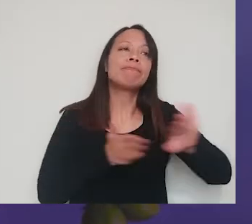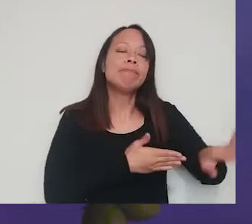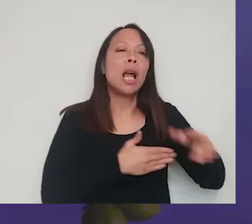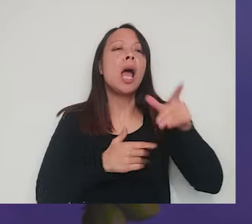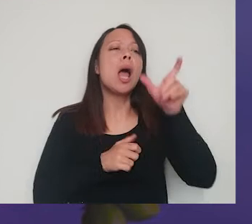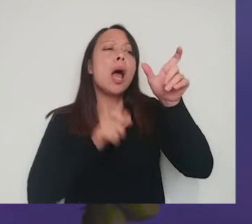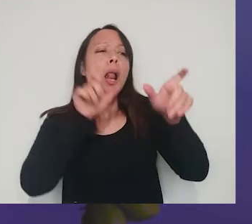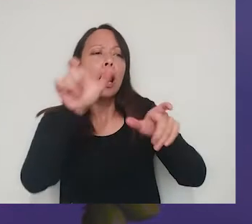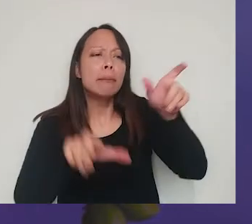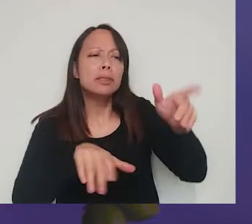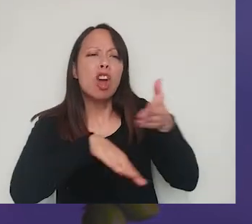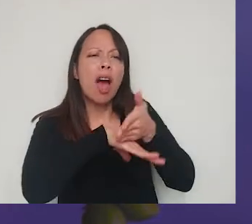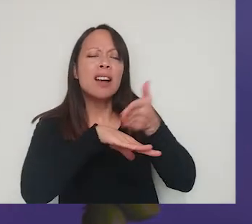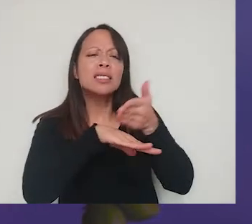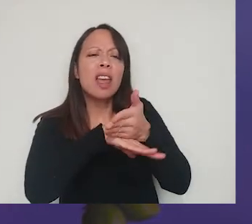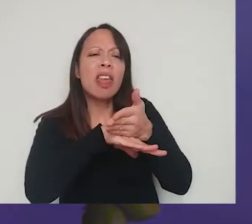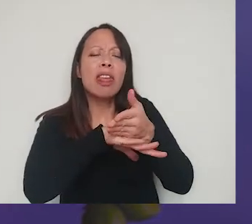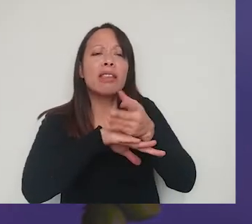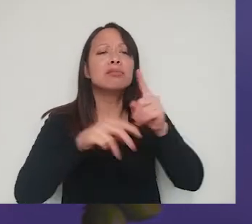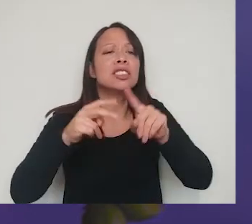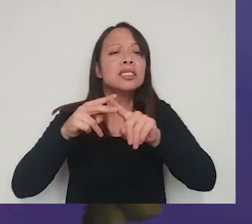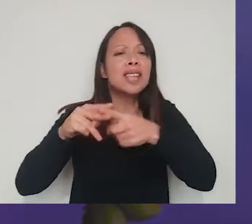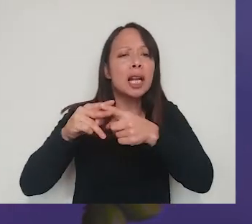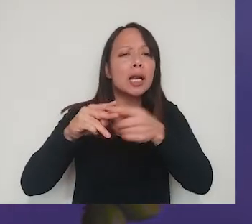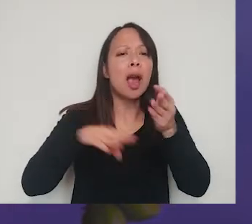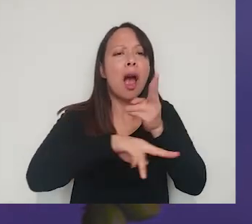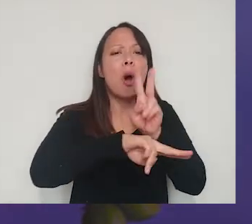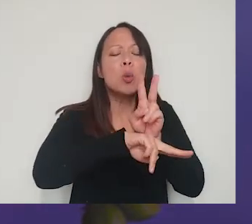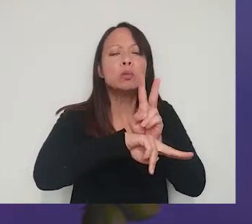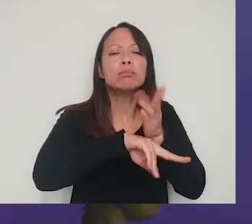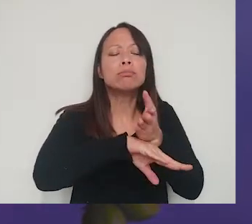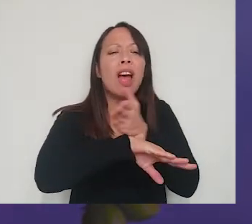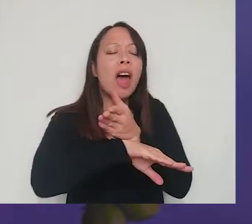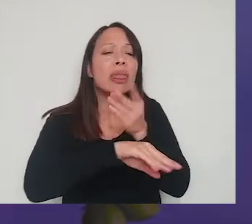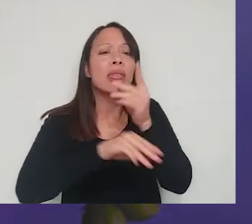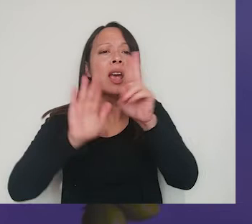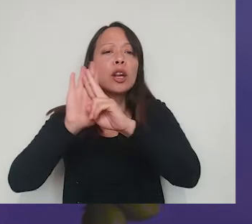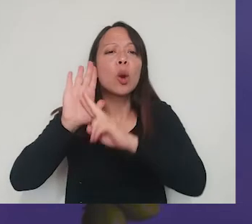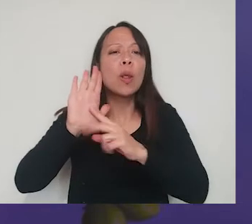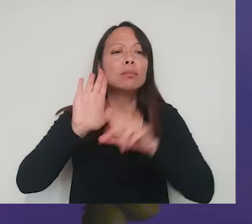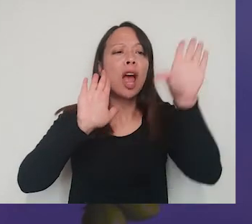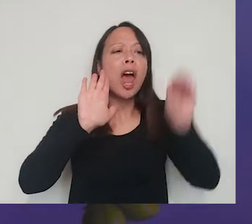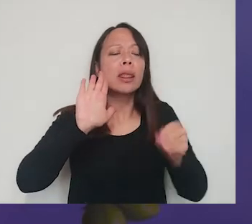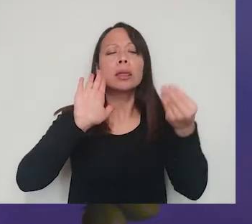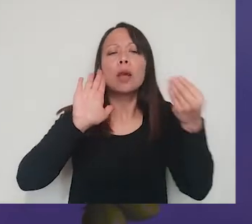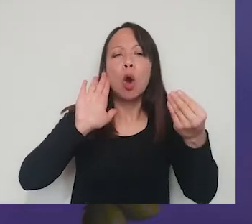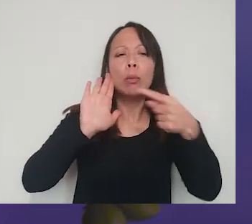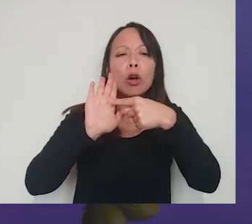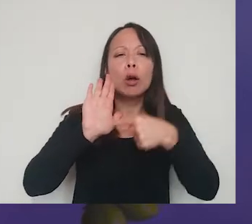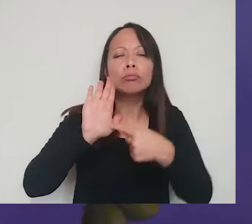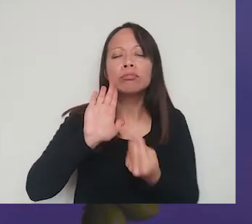¿cómo hacen las personas para poder acceder a estas técnicas preventivas? ¿Cómo es la regulación argentina en este